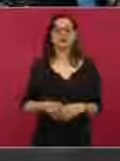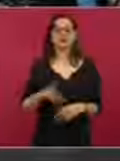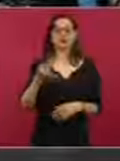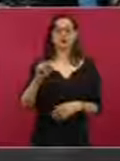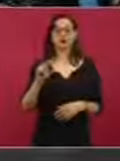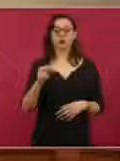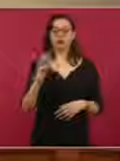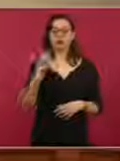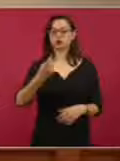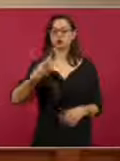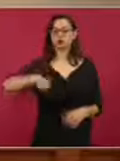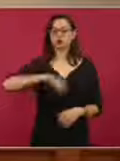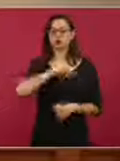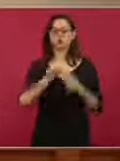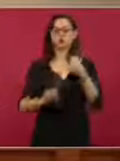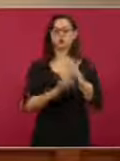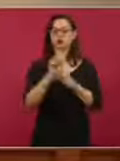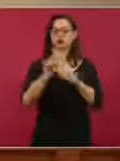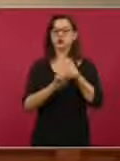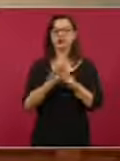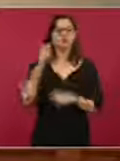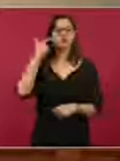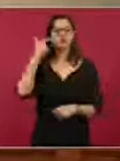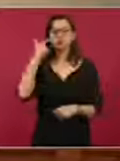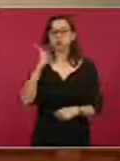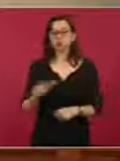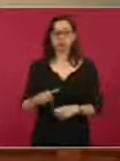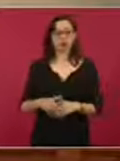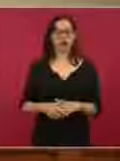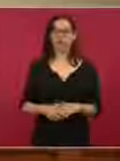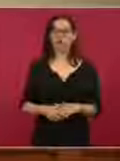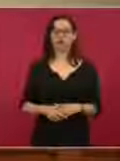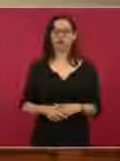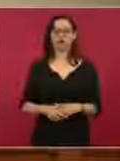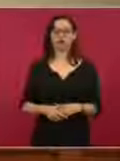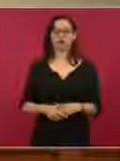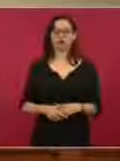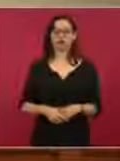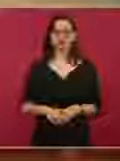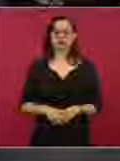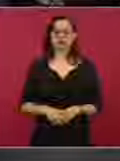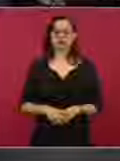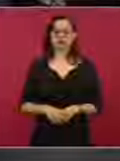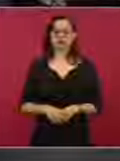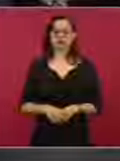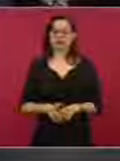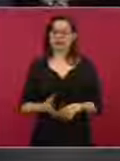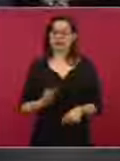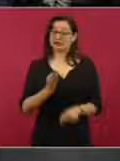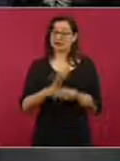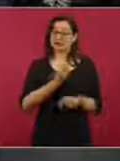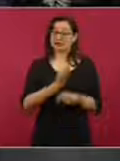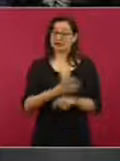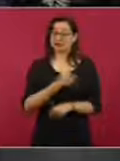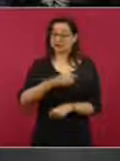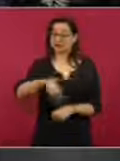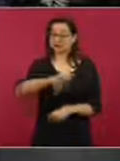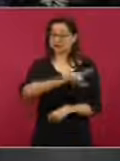tener ningún problema. Están muy sensibles,